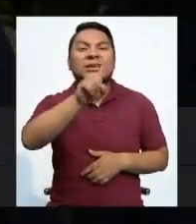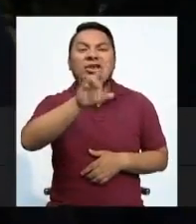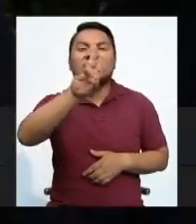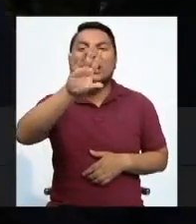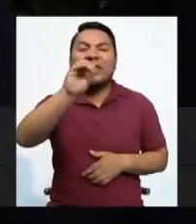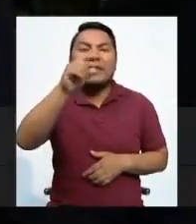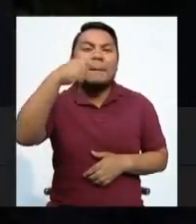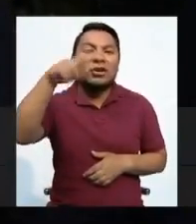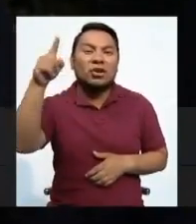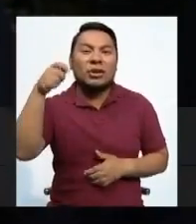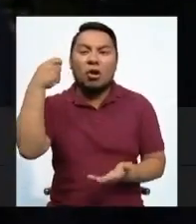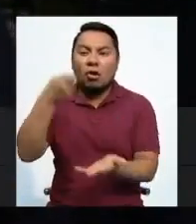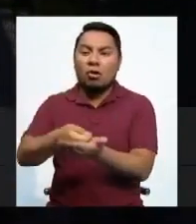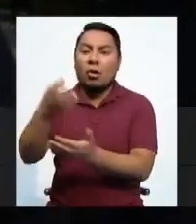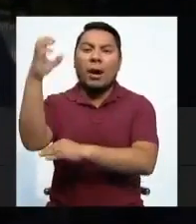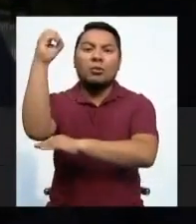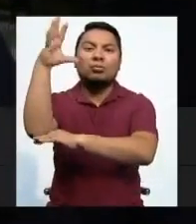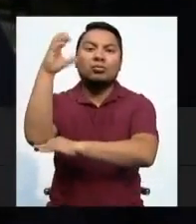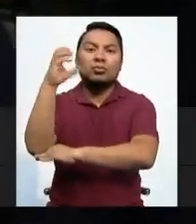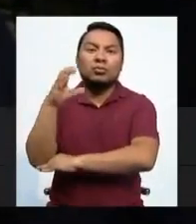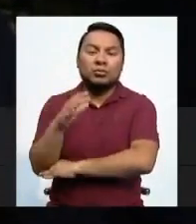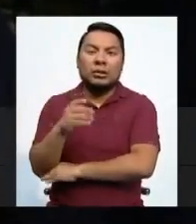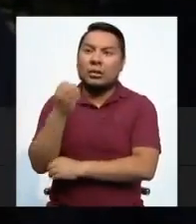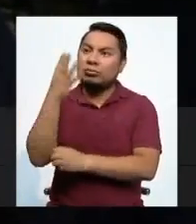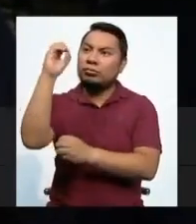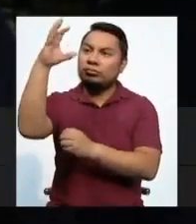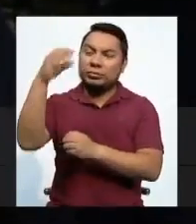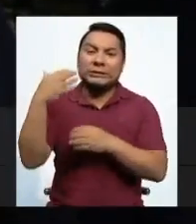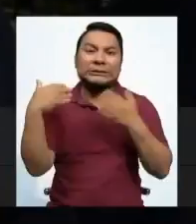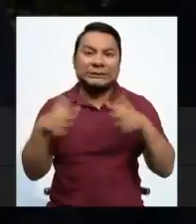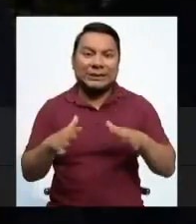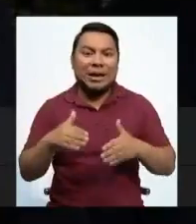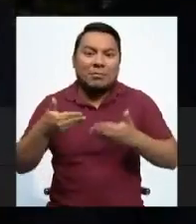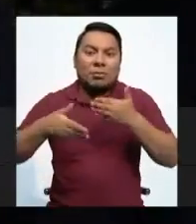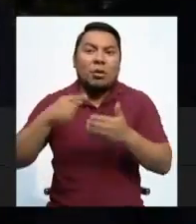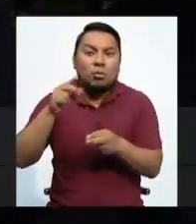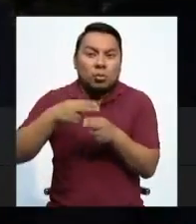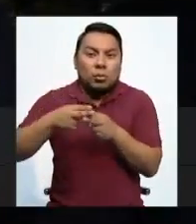también inteligentes, vamos a poner, ya está en